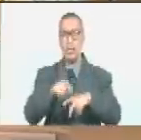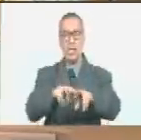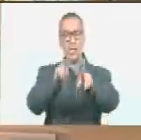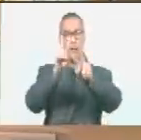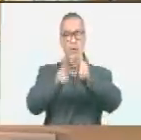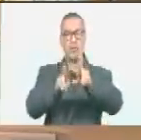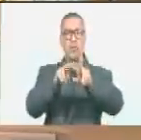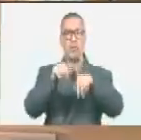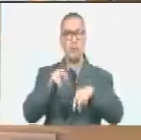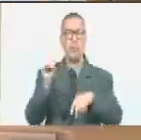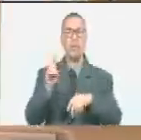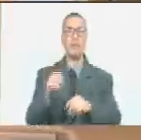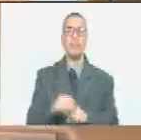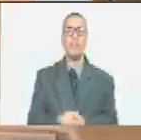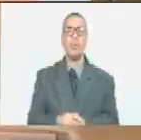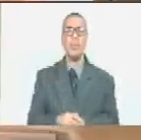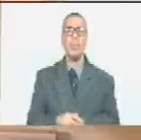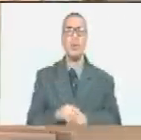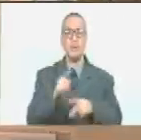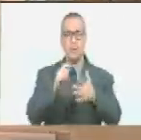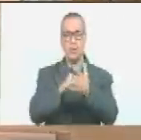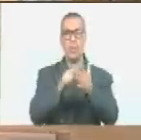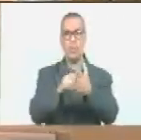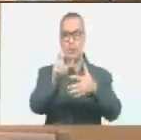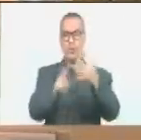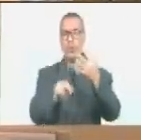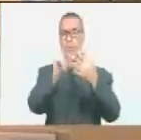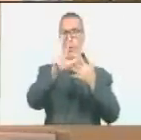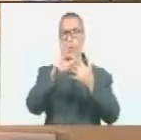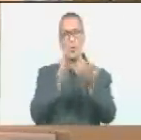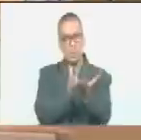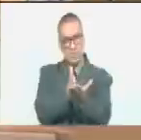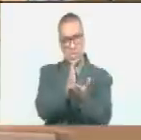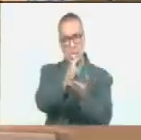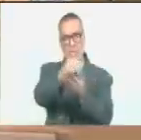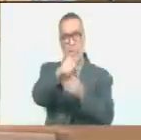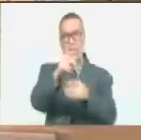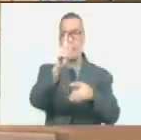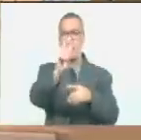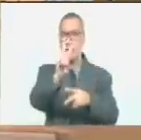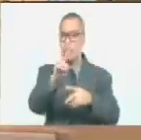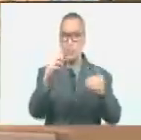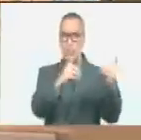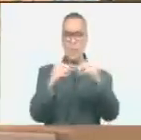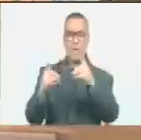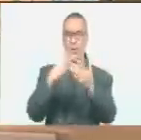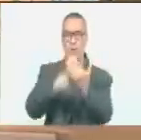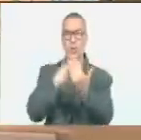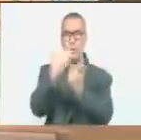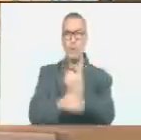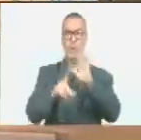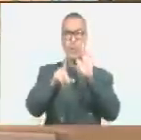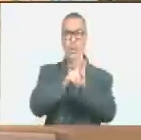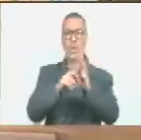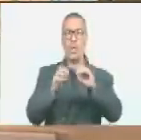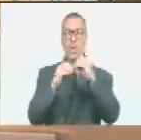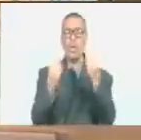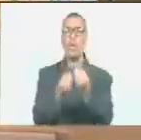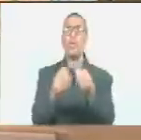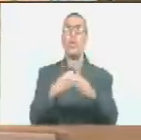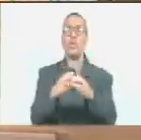Misión Vivienda Venezuela. Y punto número tres. Continuación de la segunda discusión del proyecto de ley orgánica